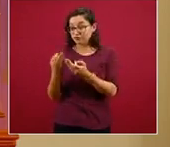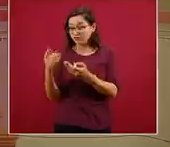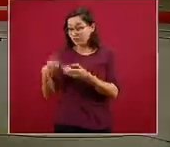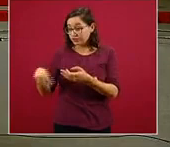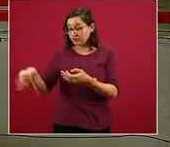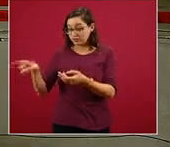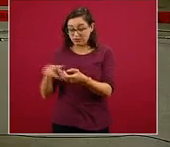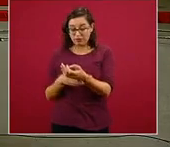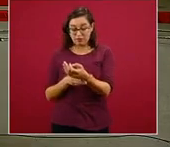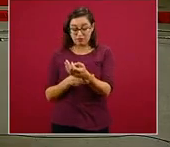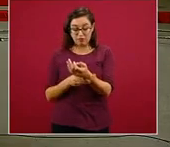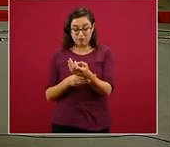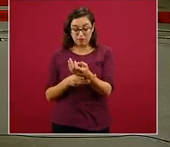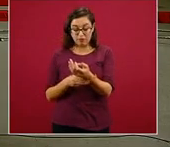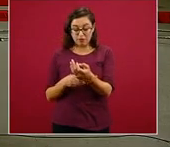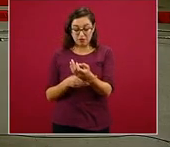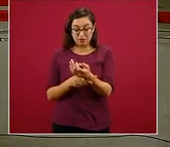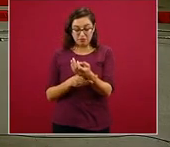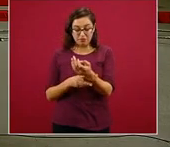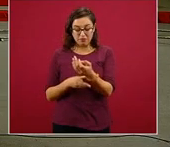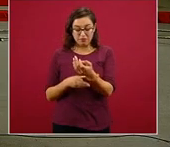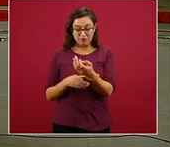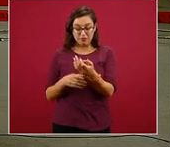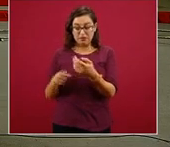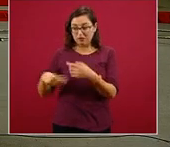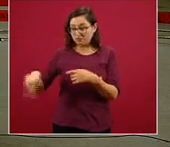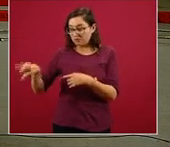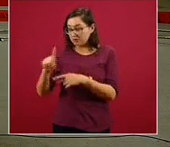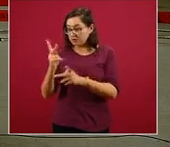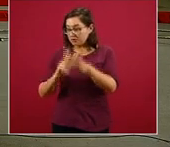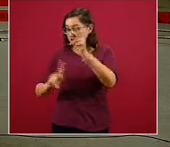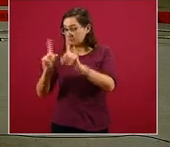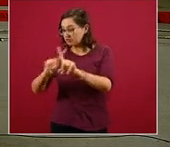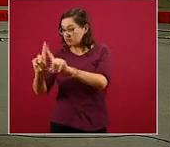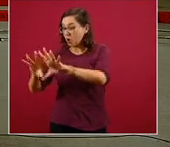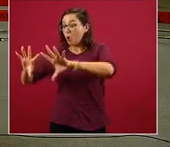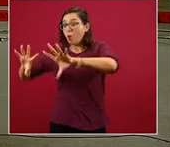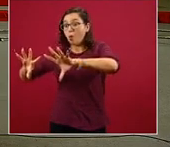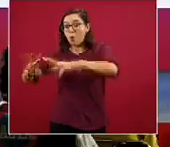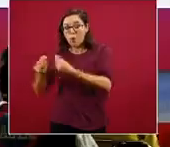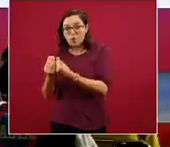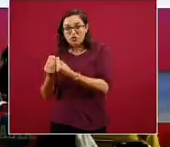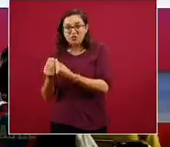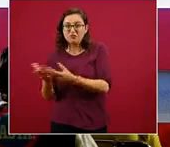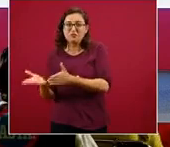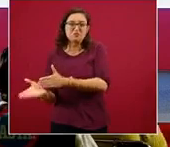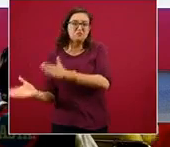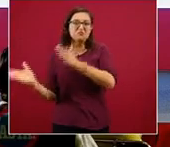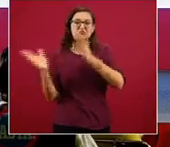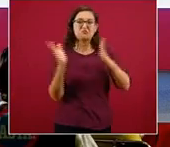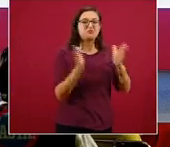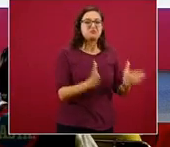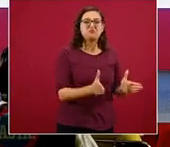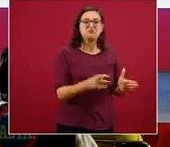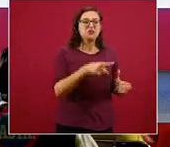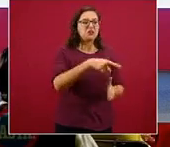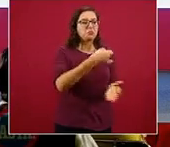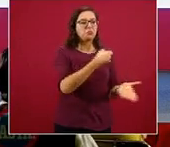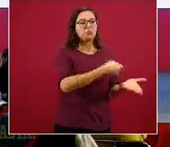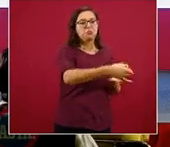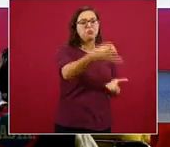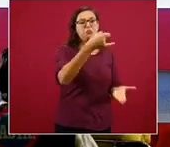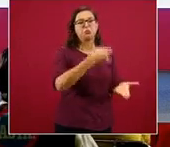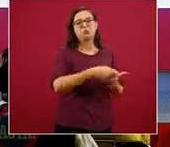esto desaparece, esa diversidad desaparece y lo que queda son monocultivos, desiertos